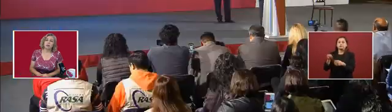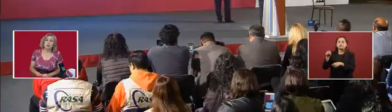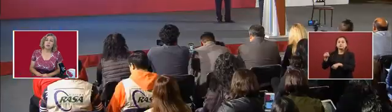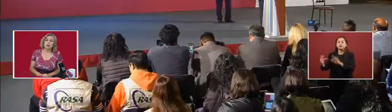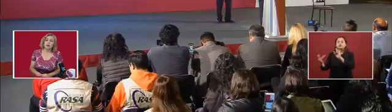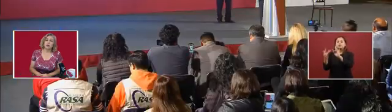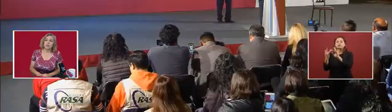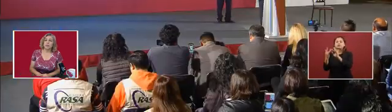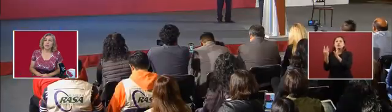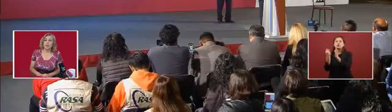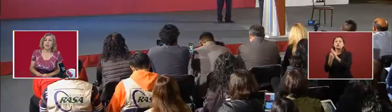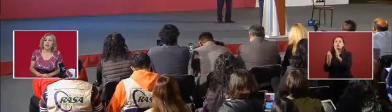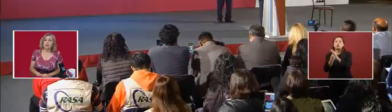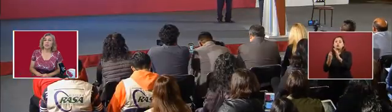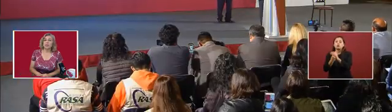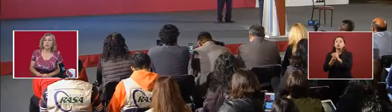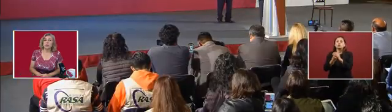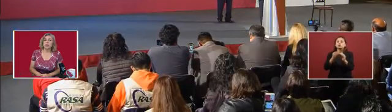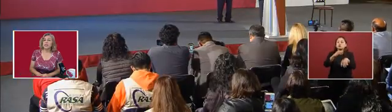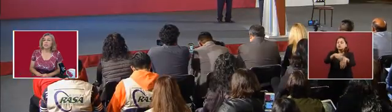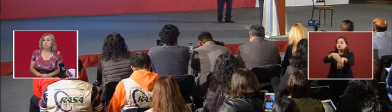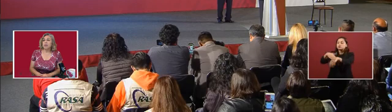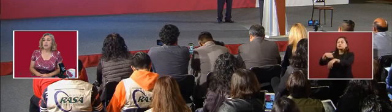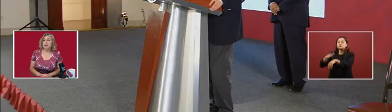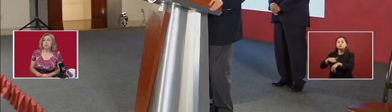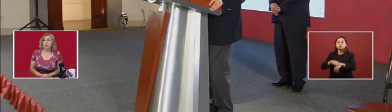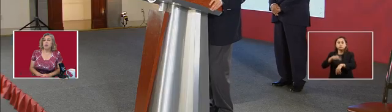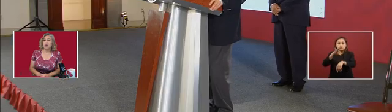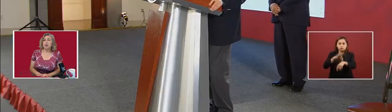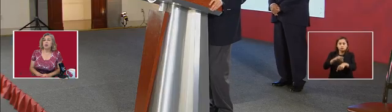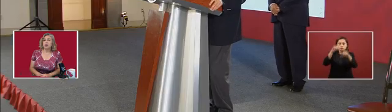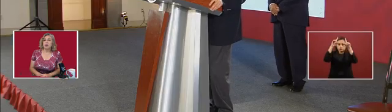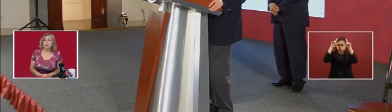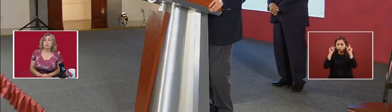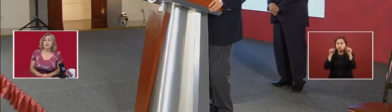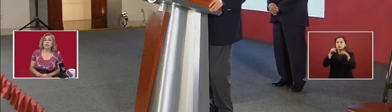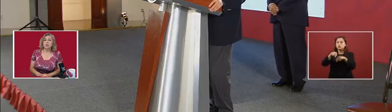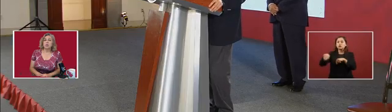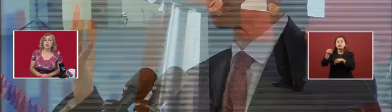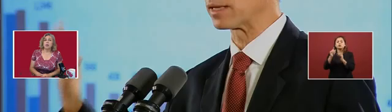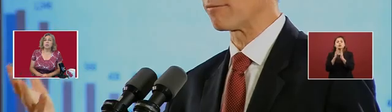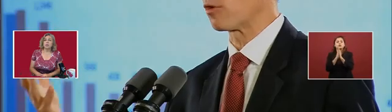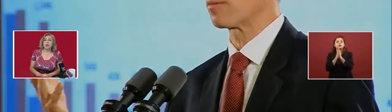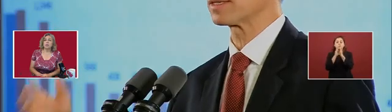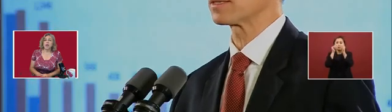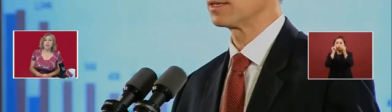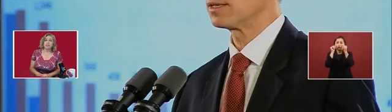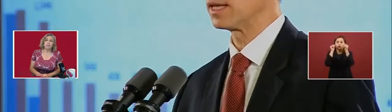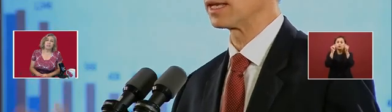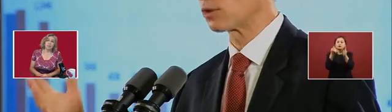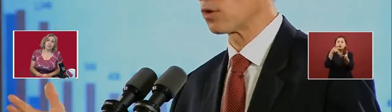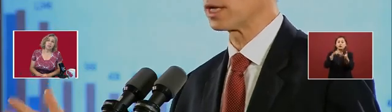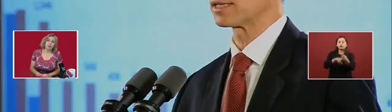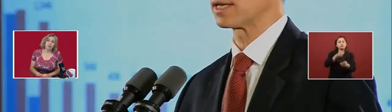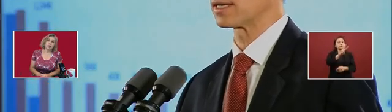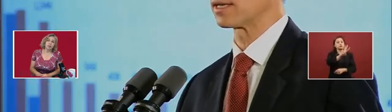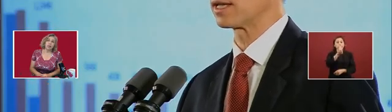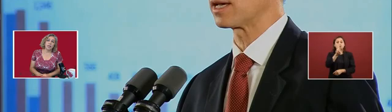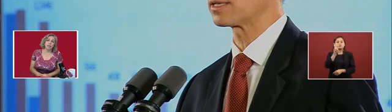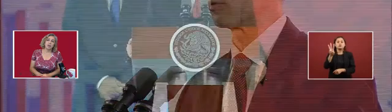a para course in entrenar order al to personal train de the salud, al personnel, personal the médico, health enfermeras, personnel and enfermeros y médicas doctors, también. nurses,